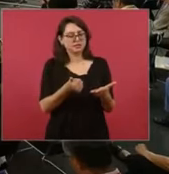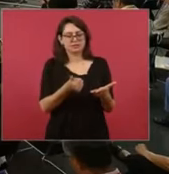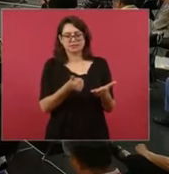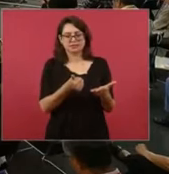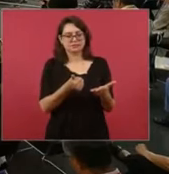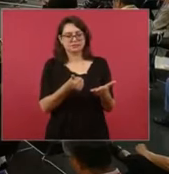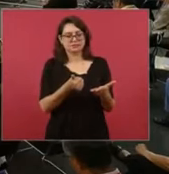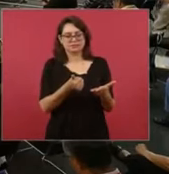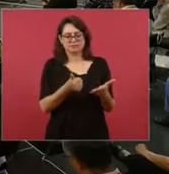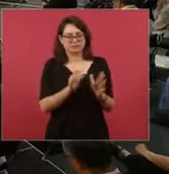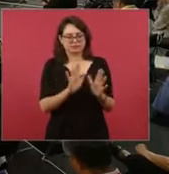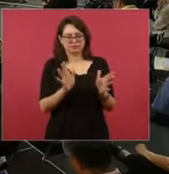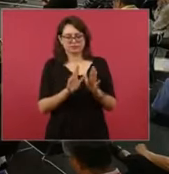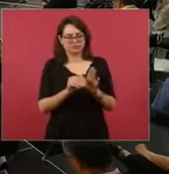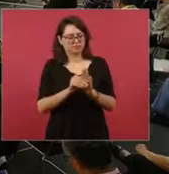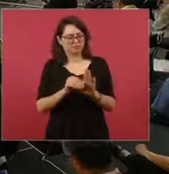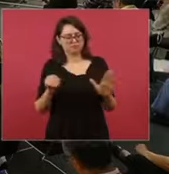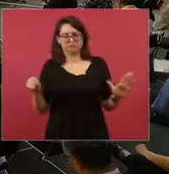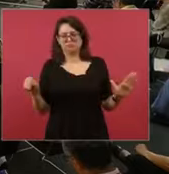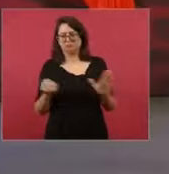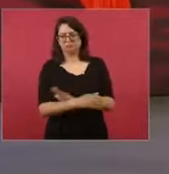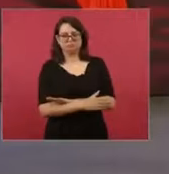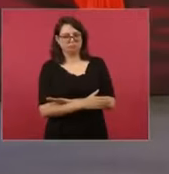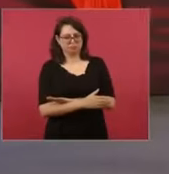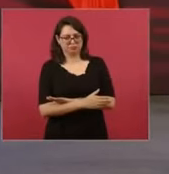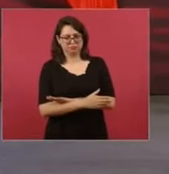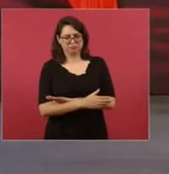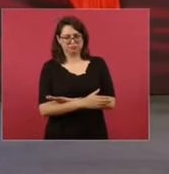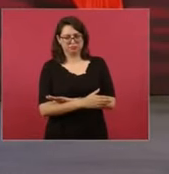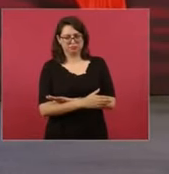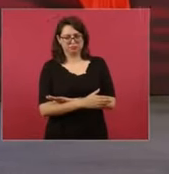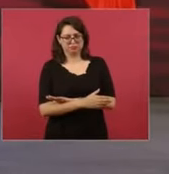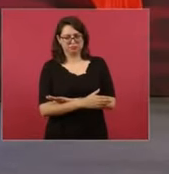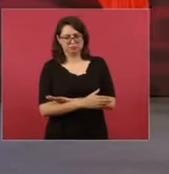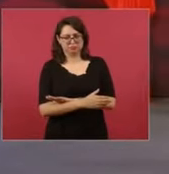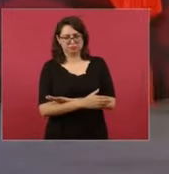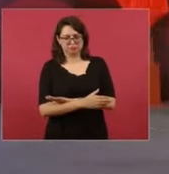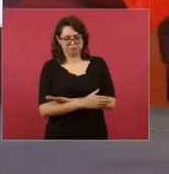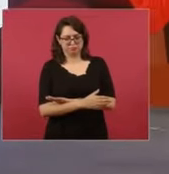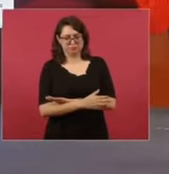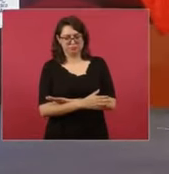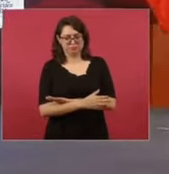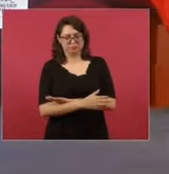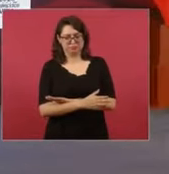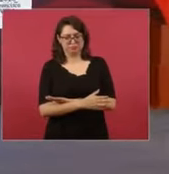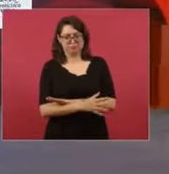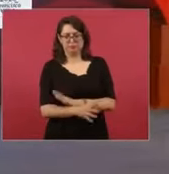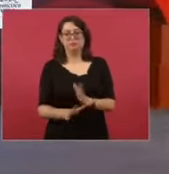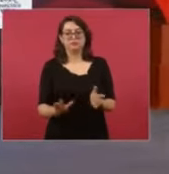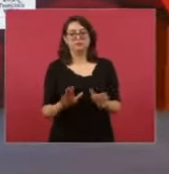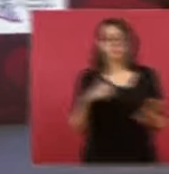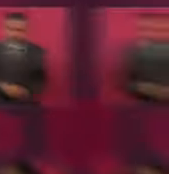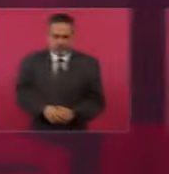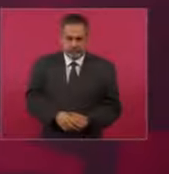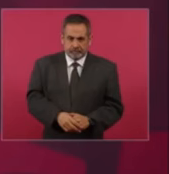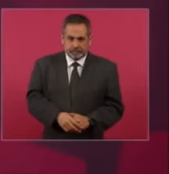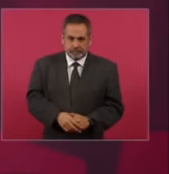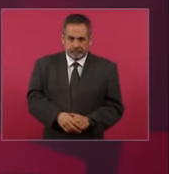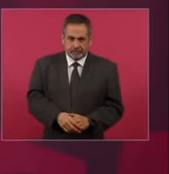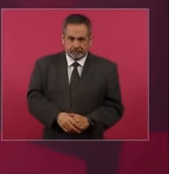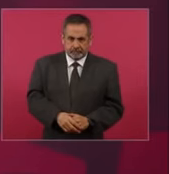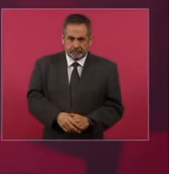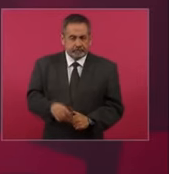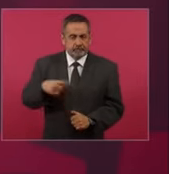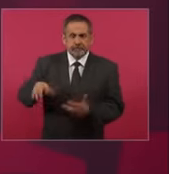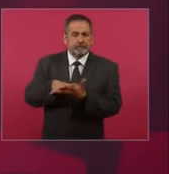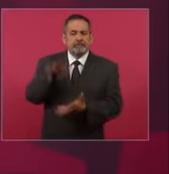mañana que al menos 8 funcionarios del gobierno federal dejarán sus cargos para competir en las próximas elecciones. Pues